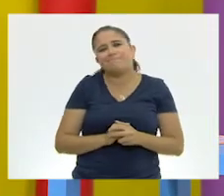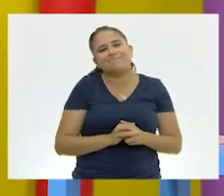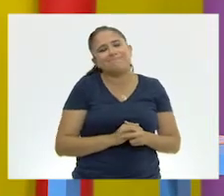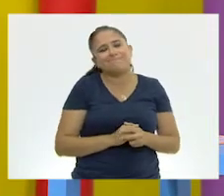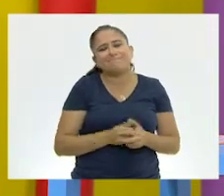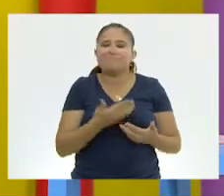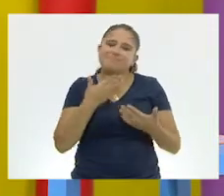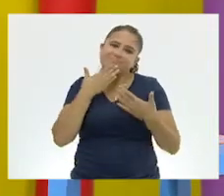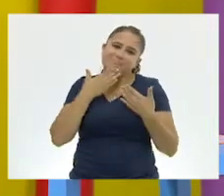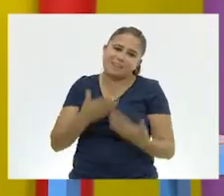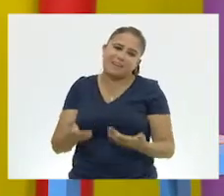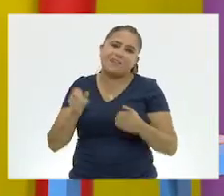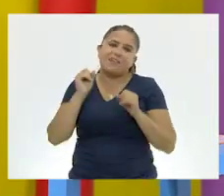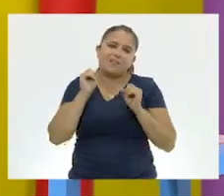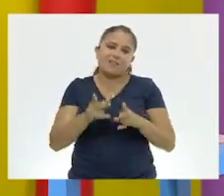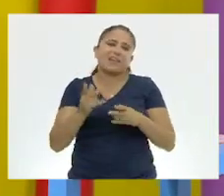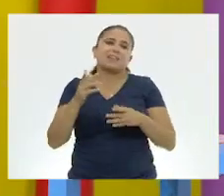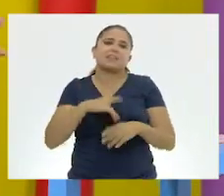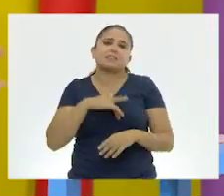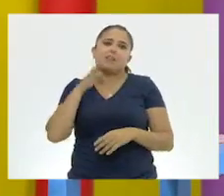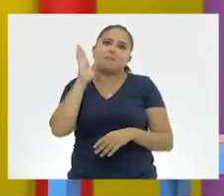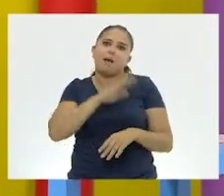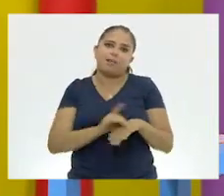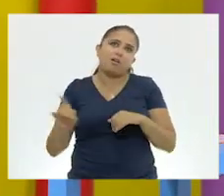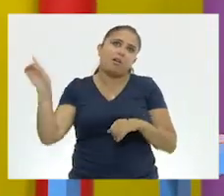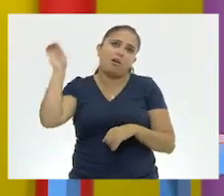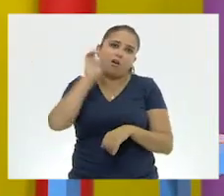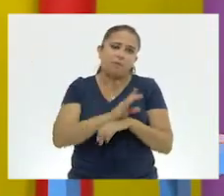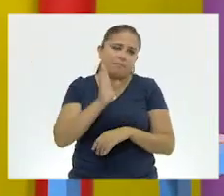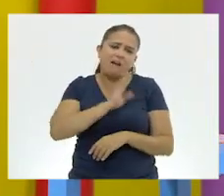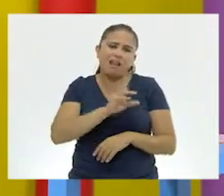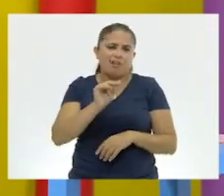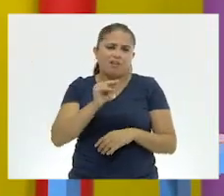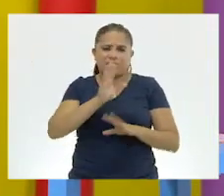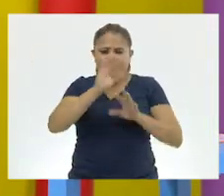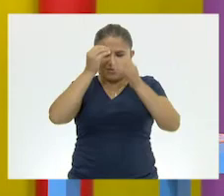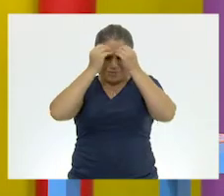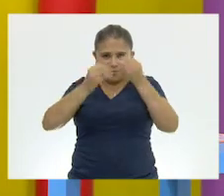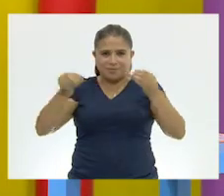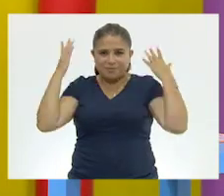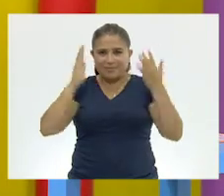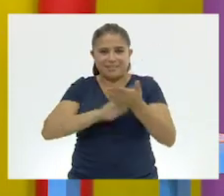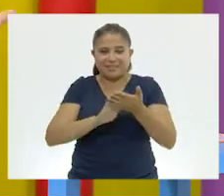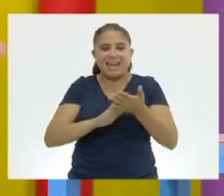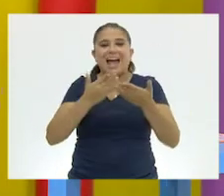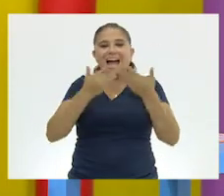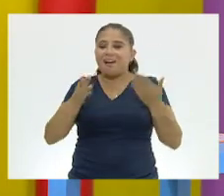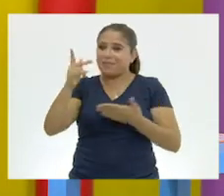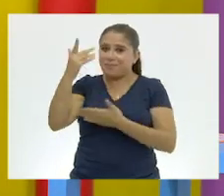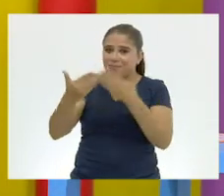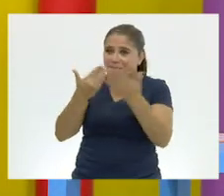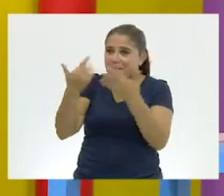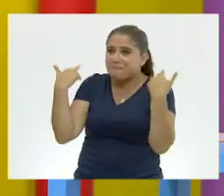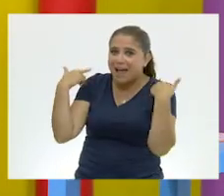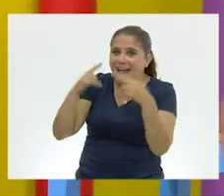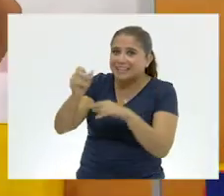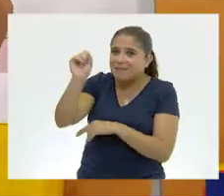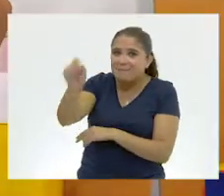Pues está bien, no me la puedo pasar sintiéndome mal todo el día. ¿Qué les parece si hacemos lo que propones, maestra